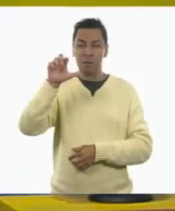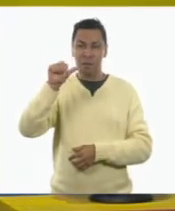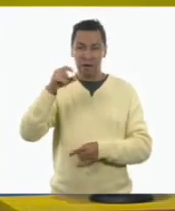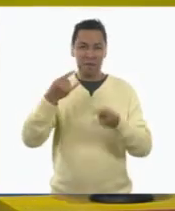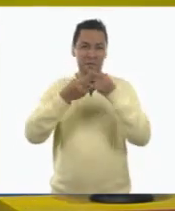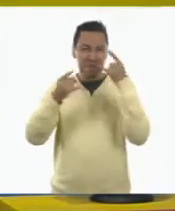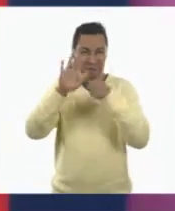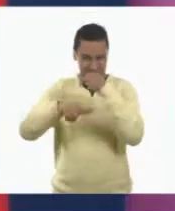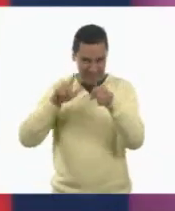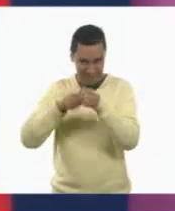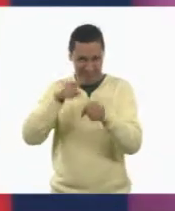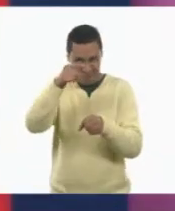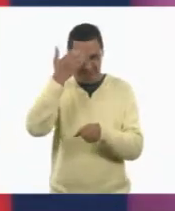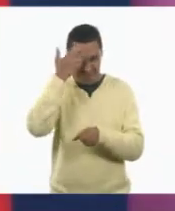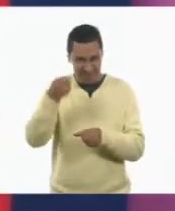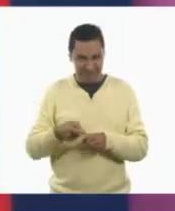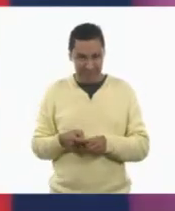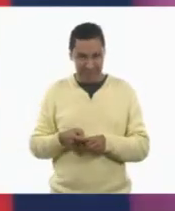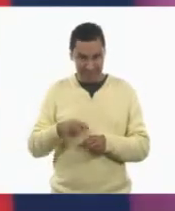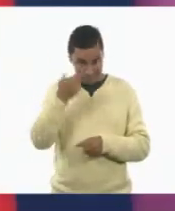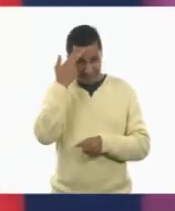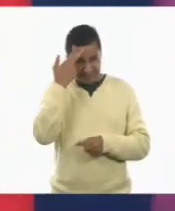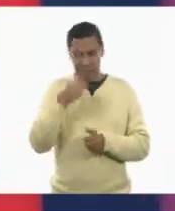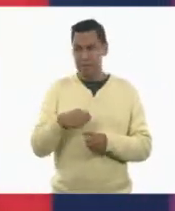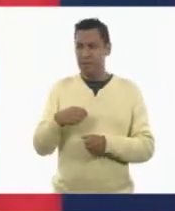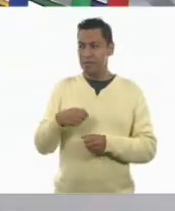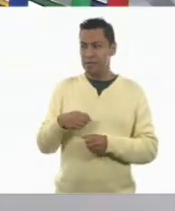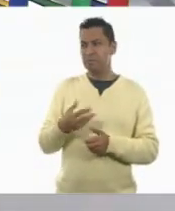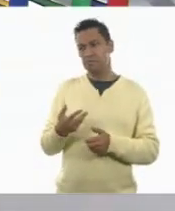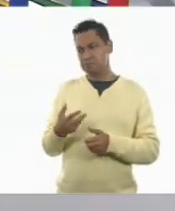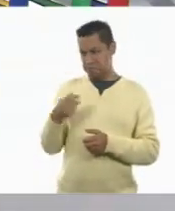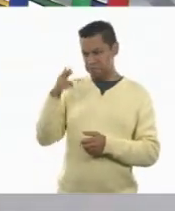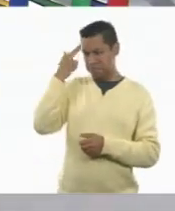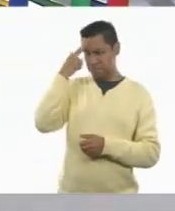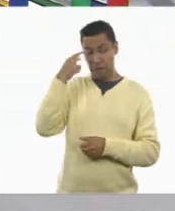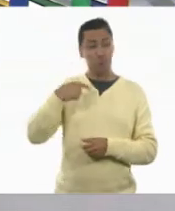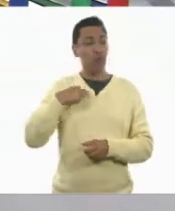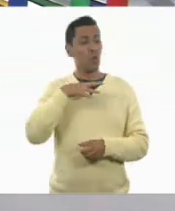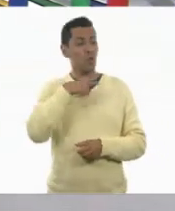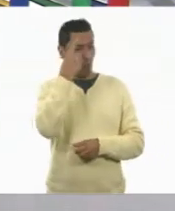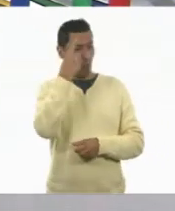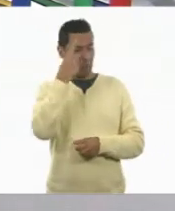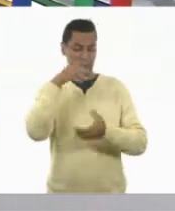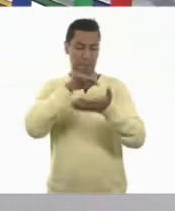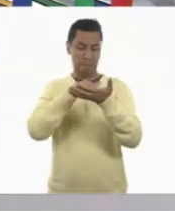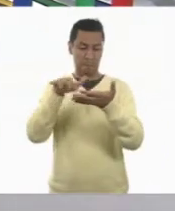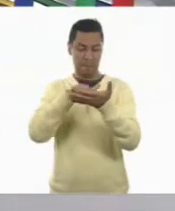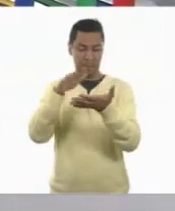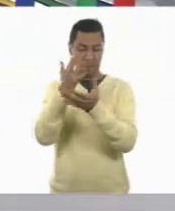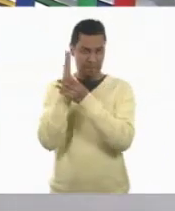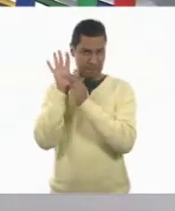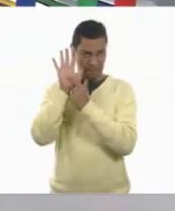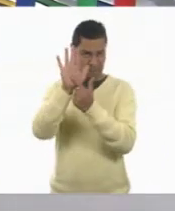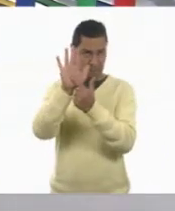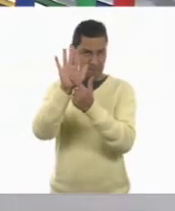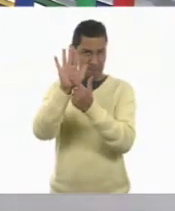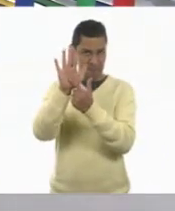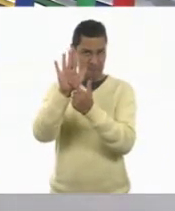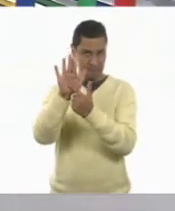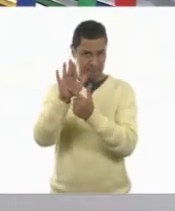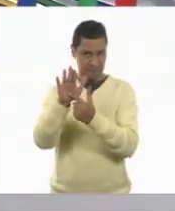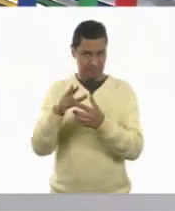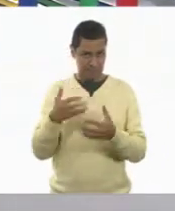Sí, yo encontré una. Una fábula. Pues vamos a leerla, digo. Ok.